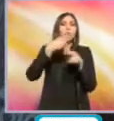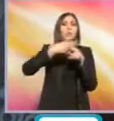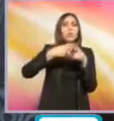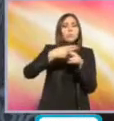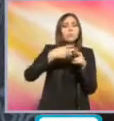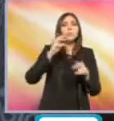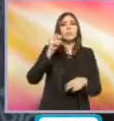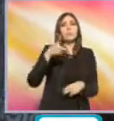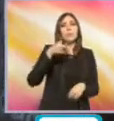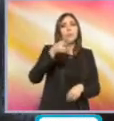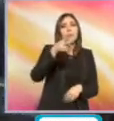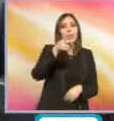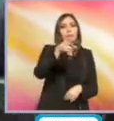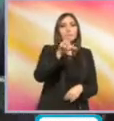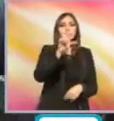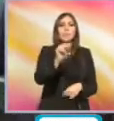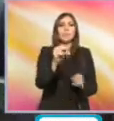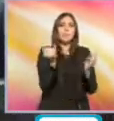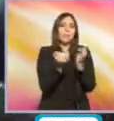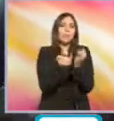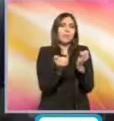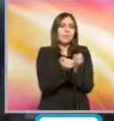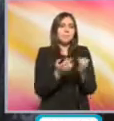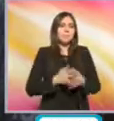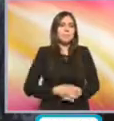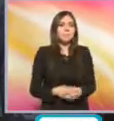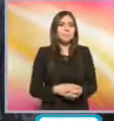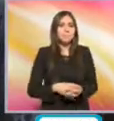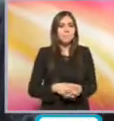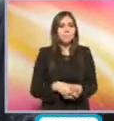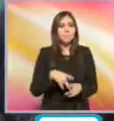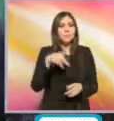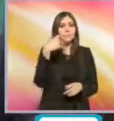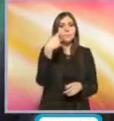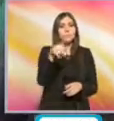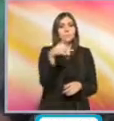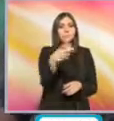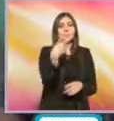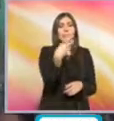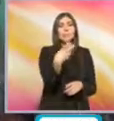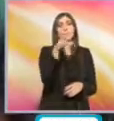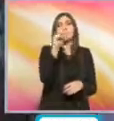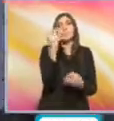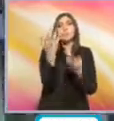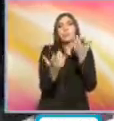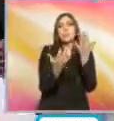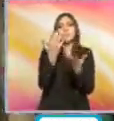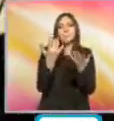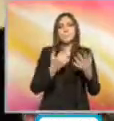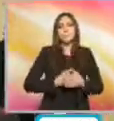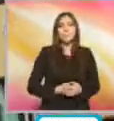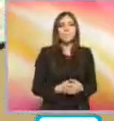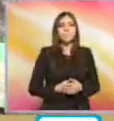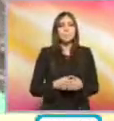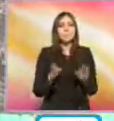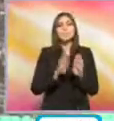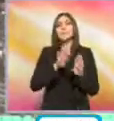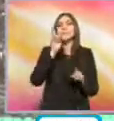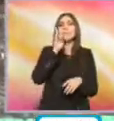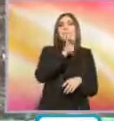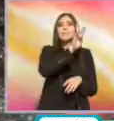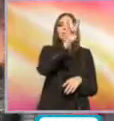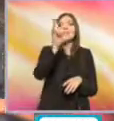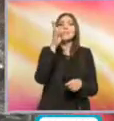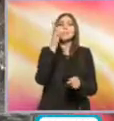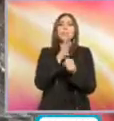la tijera. Sí, no es lo mismo. Y esto, pues no lo quema. ¿Cómo ve, tío Alberto? Le